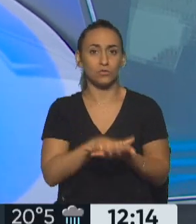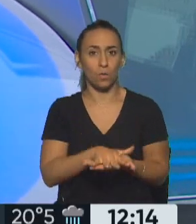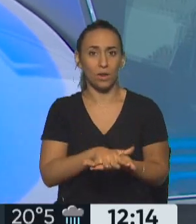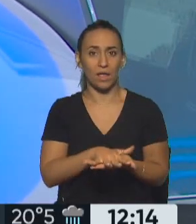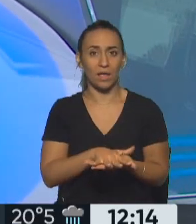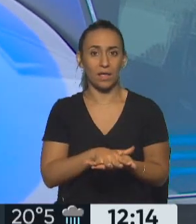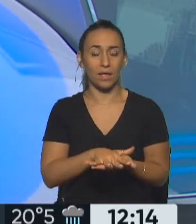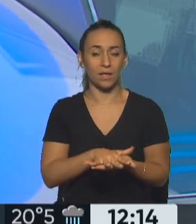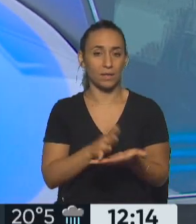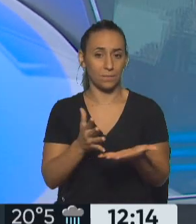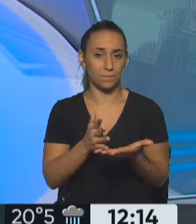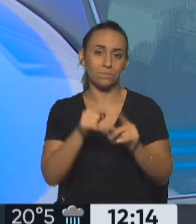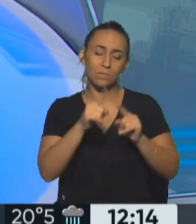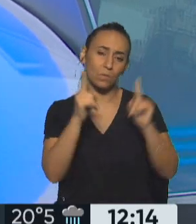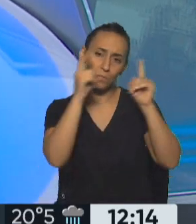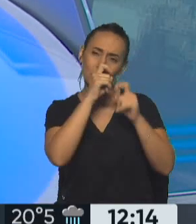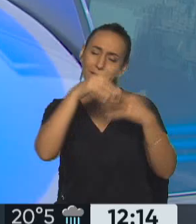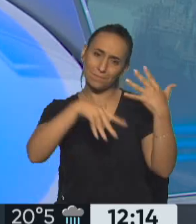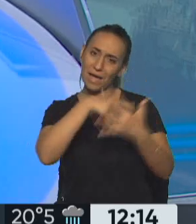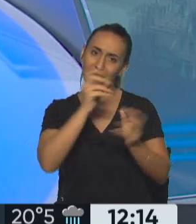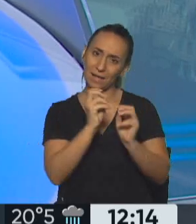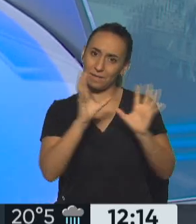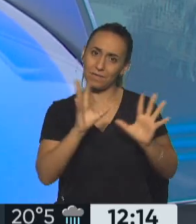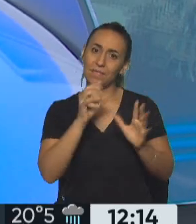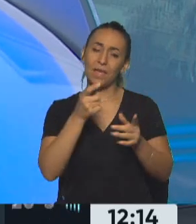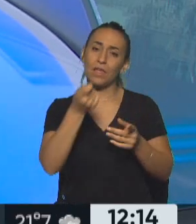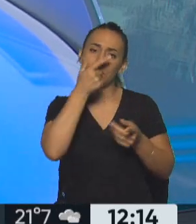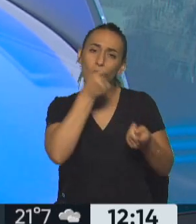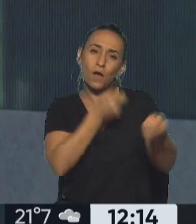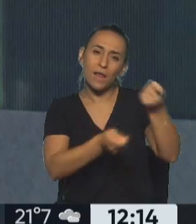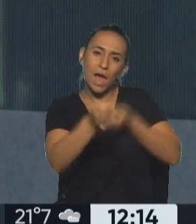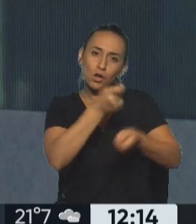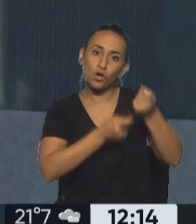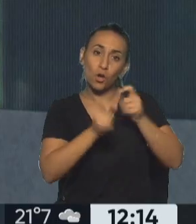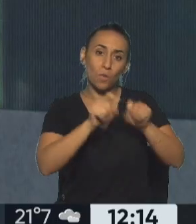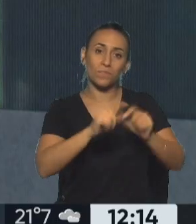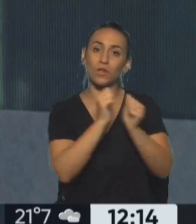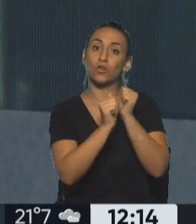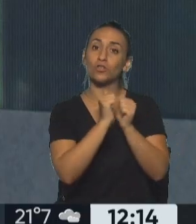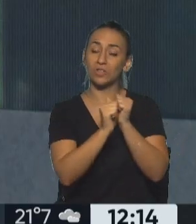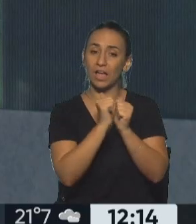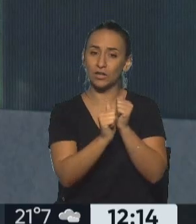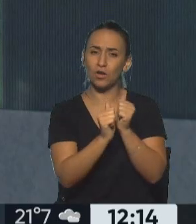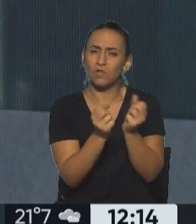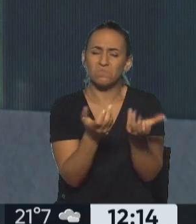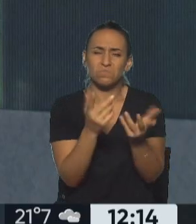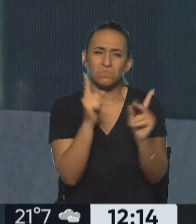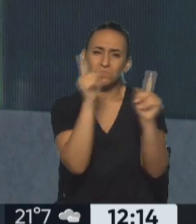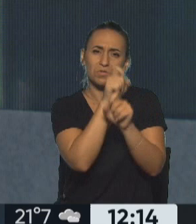este problema serio de narcotráfico que hoy tiene la ciudad de Rosario, obedece más a una cuestión